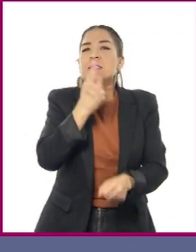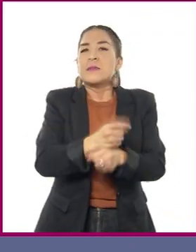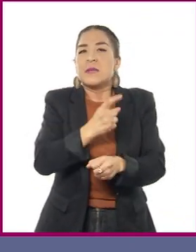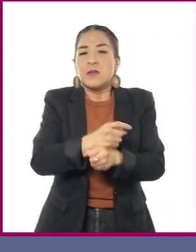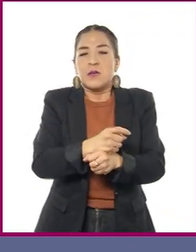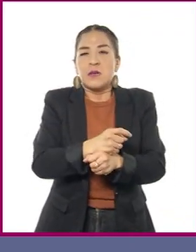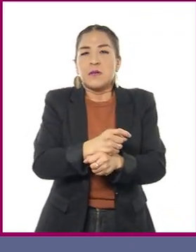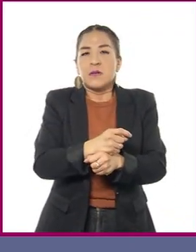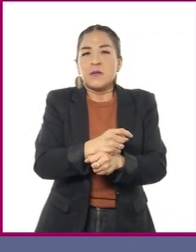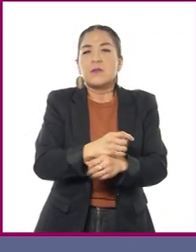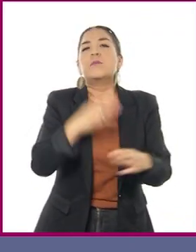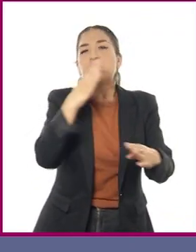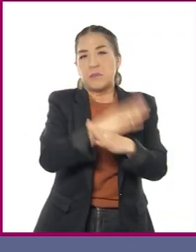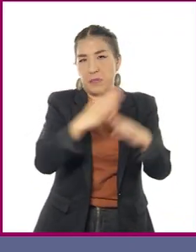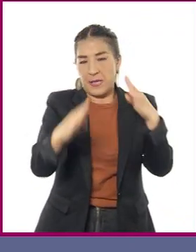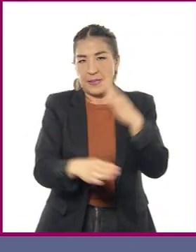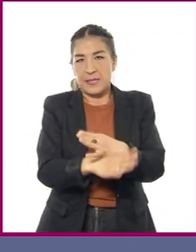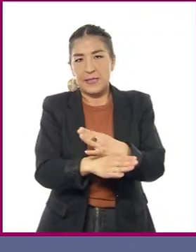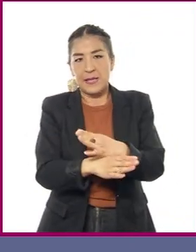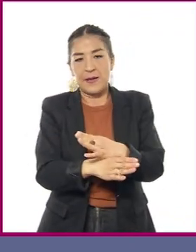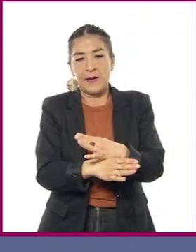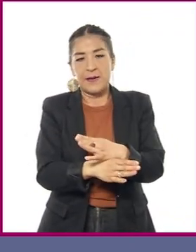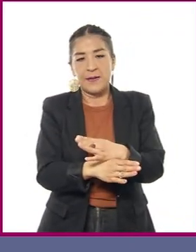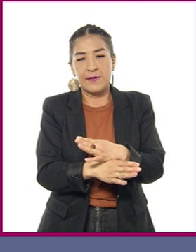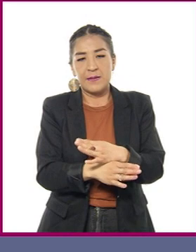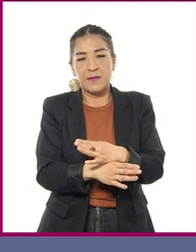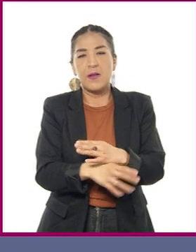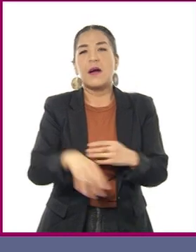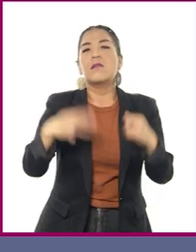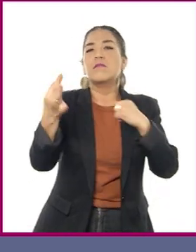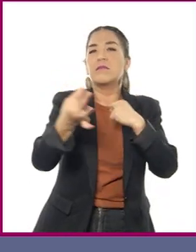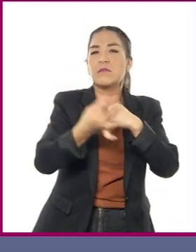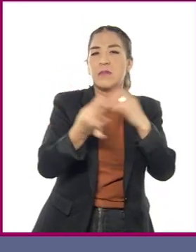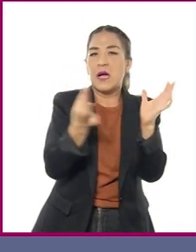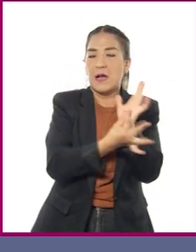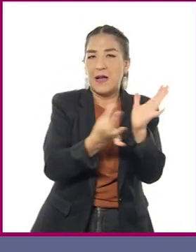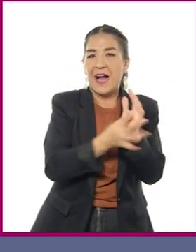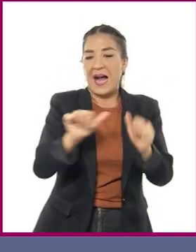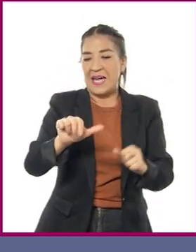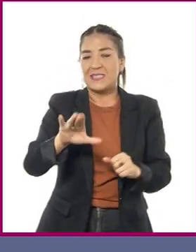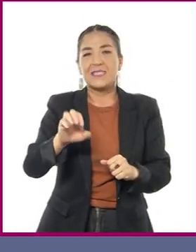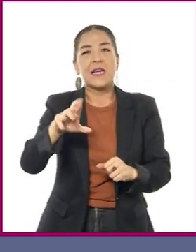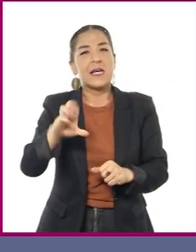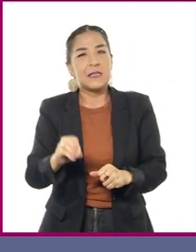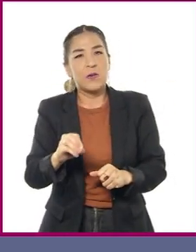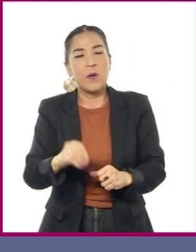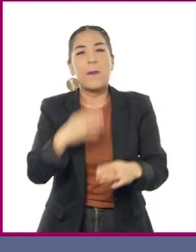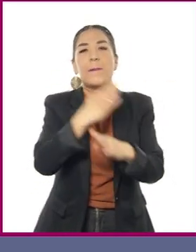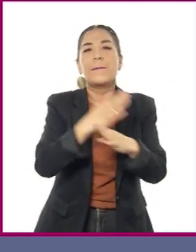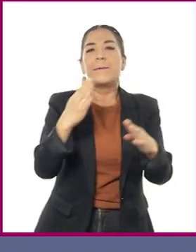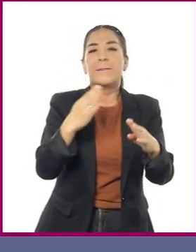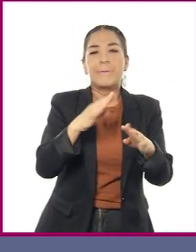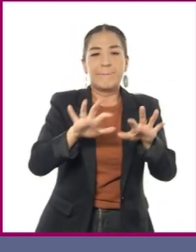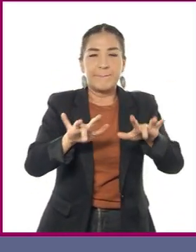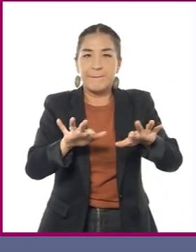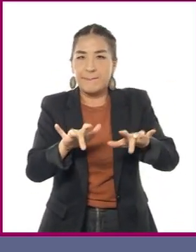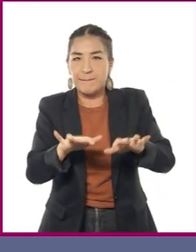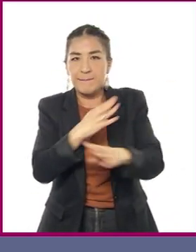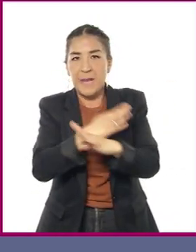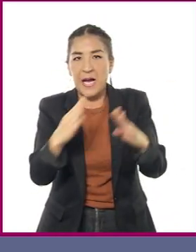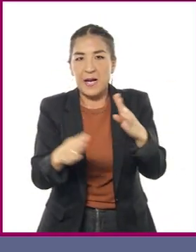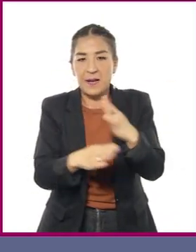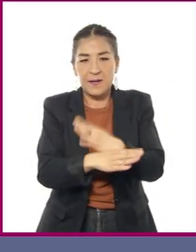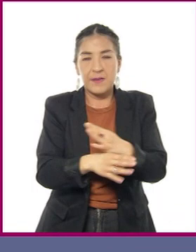la producción de acero, la producción de máquinas de escribir, la